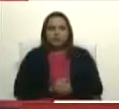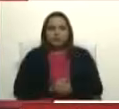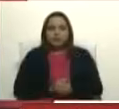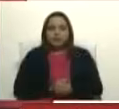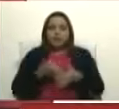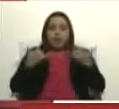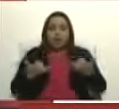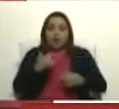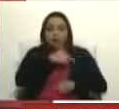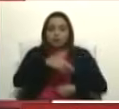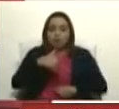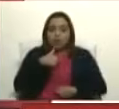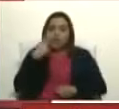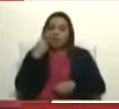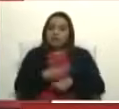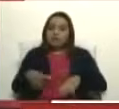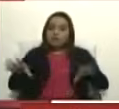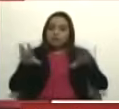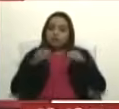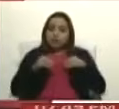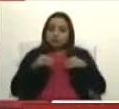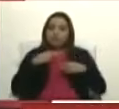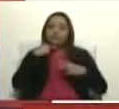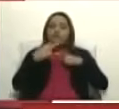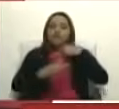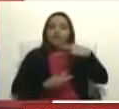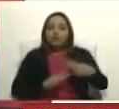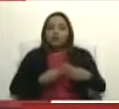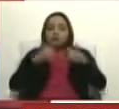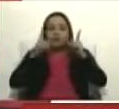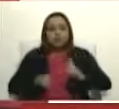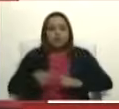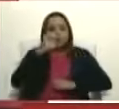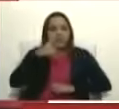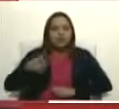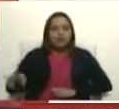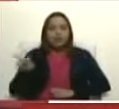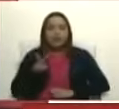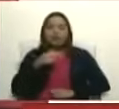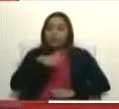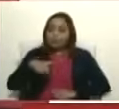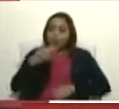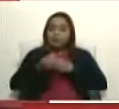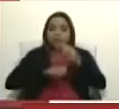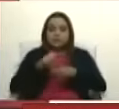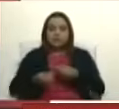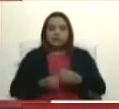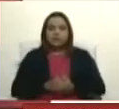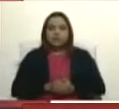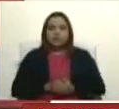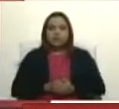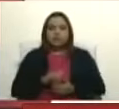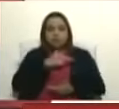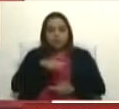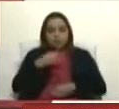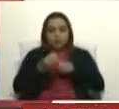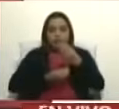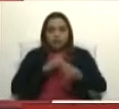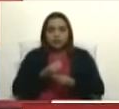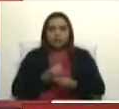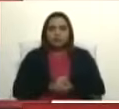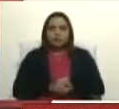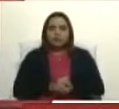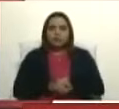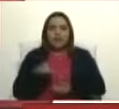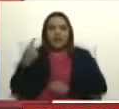nos queda a nosotros cumplir la voz y el mandato de nuestro pueblo, y la vamos a cumplir. La vamos a cumplir. Ayer nuestro